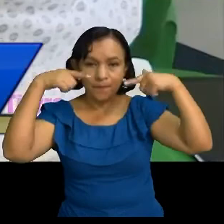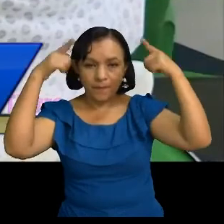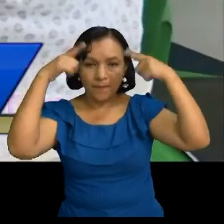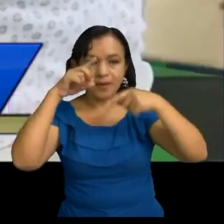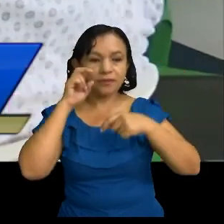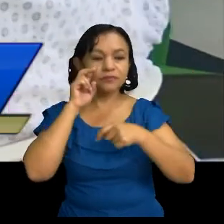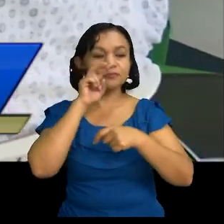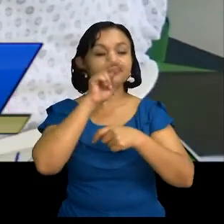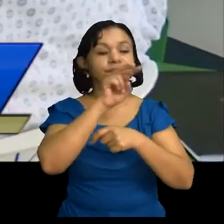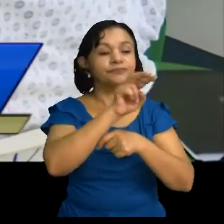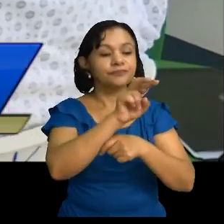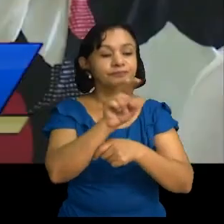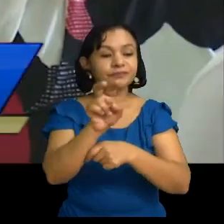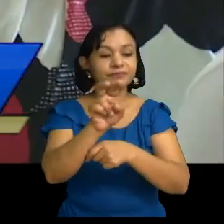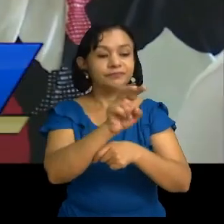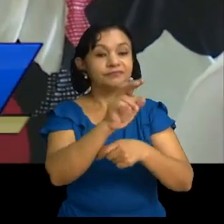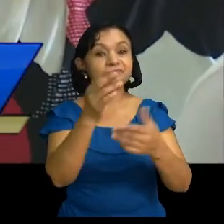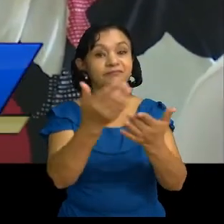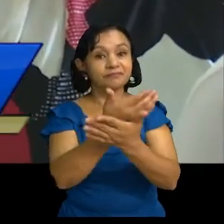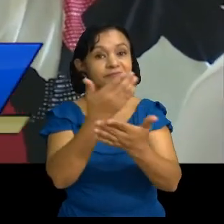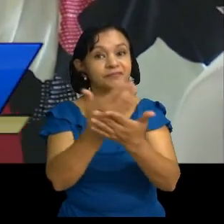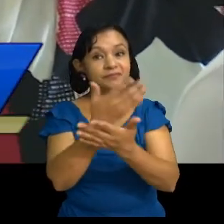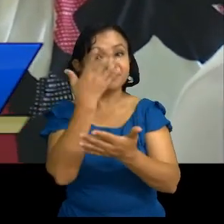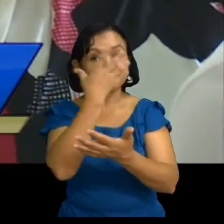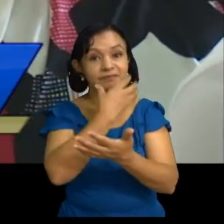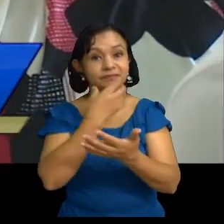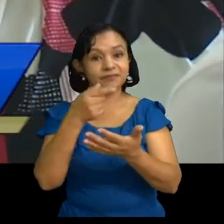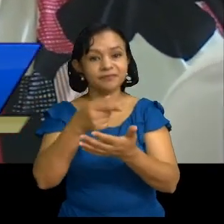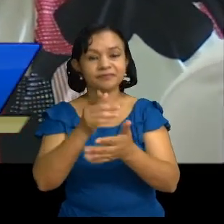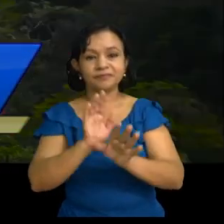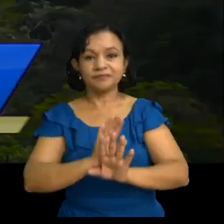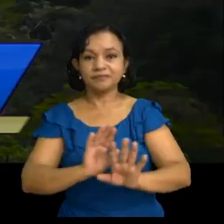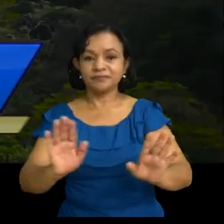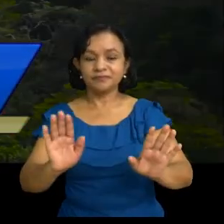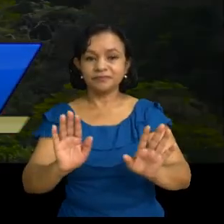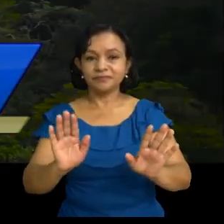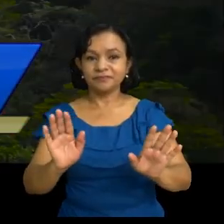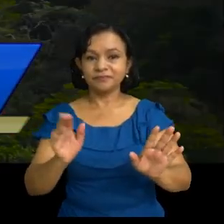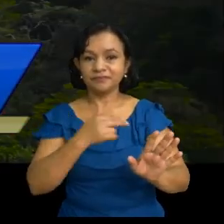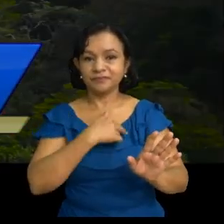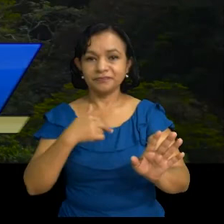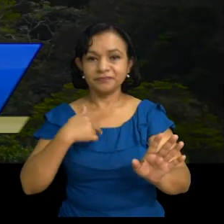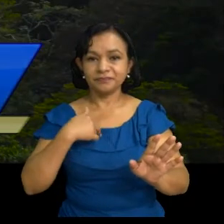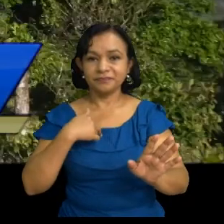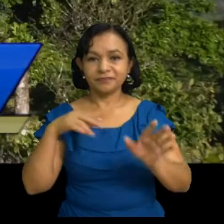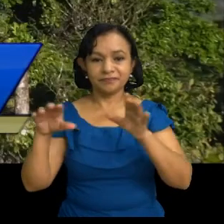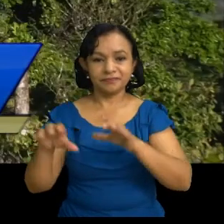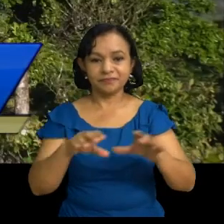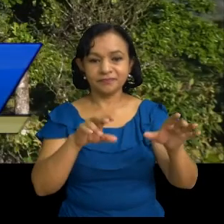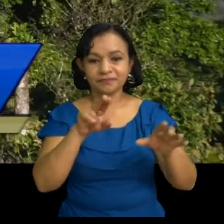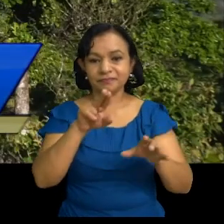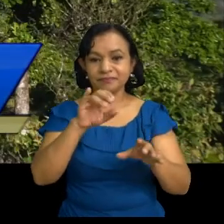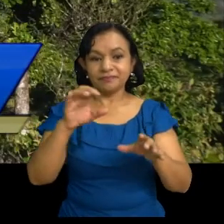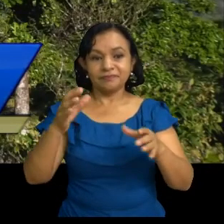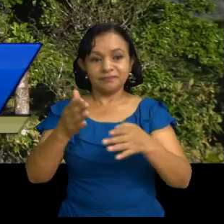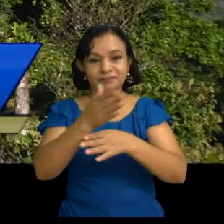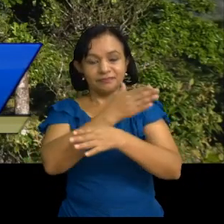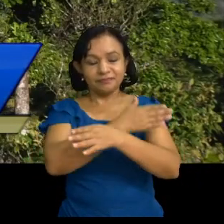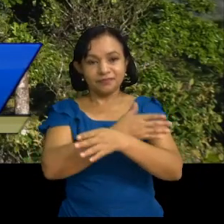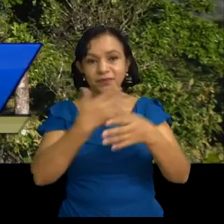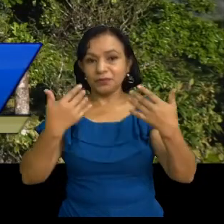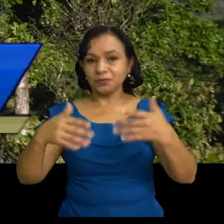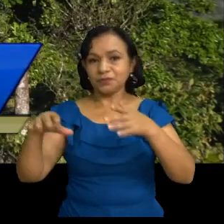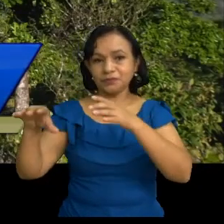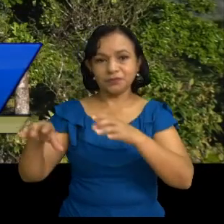mirador ahorita que ellos ya no les sentimos el sabor al evento de nyc ese evento ni